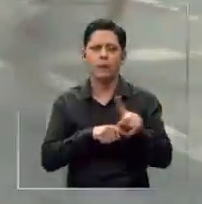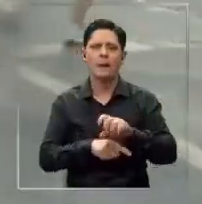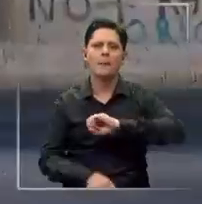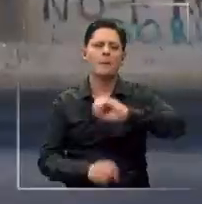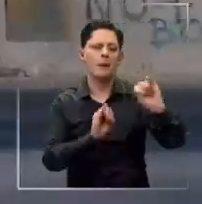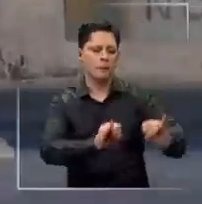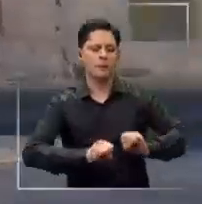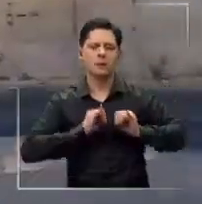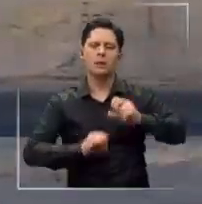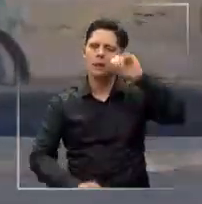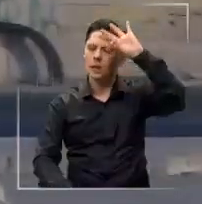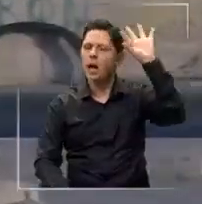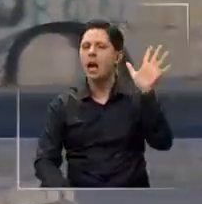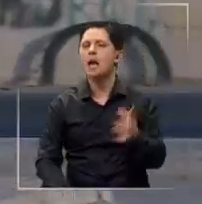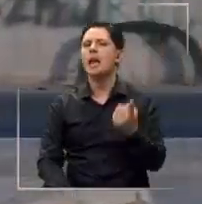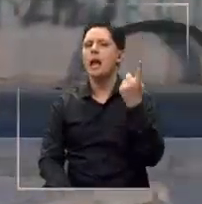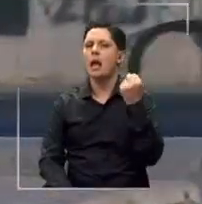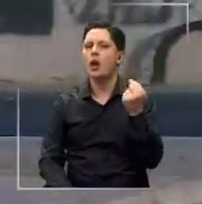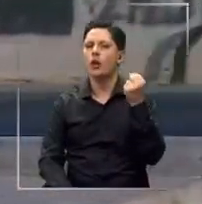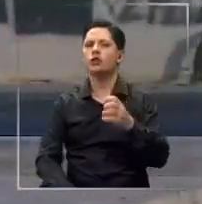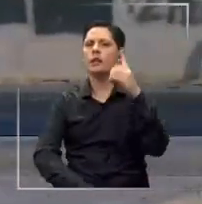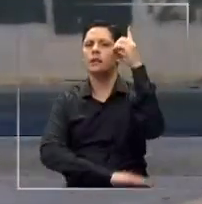esa madrugada del 11 de diciembre